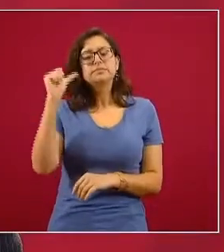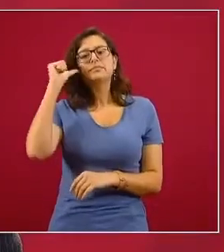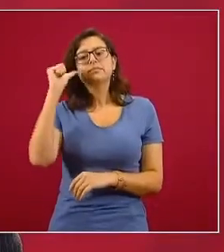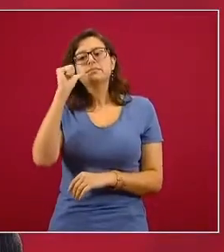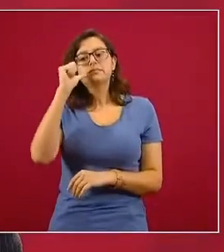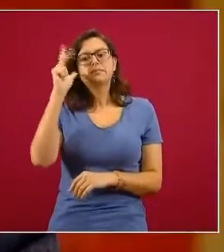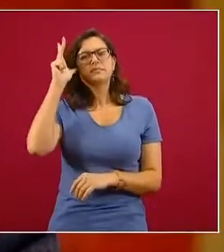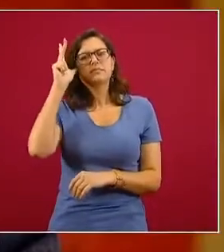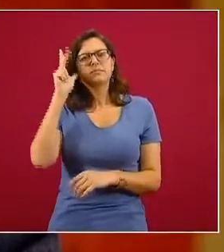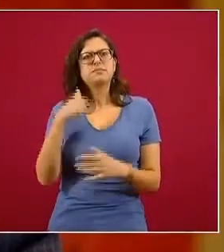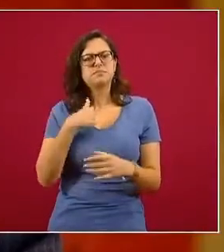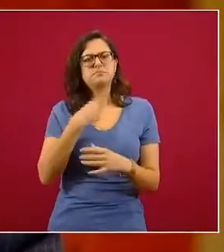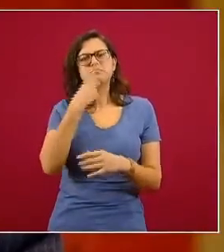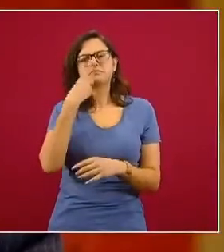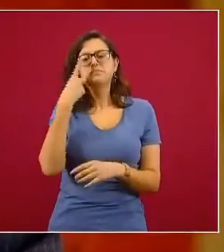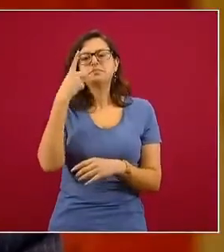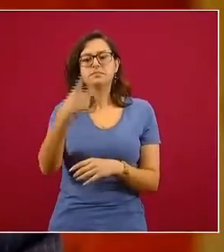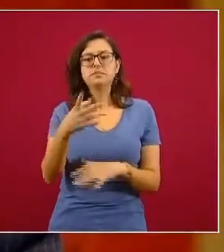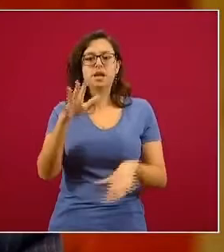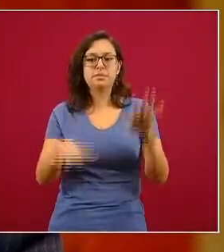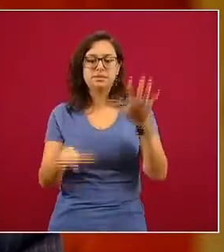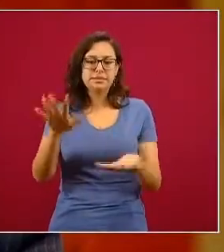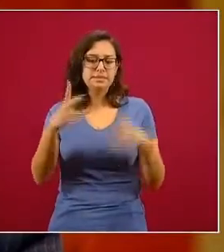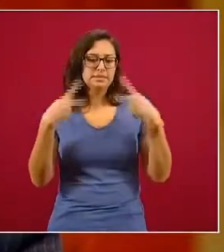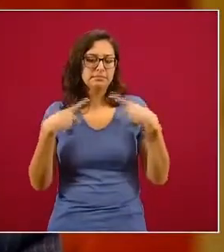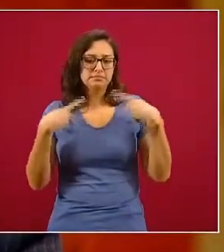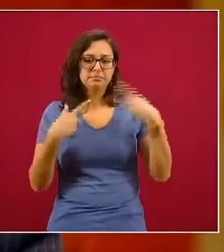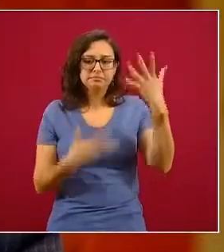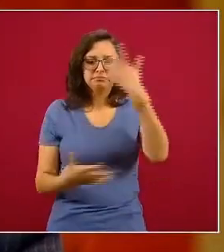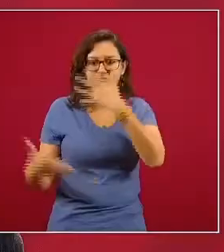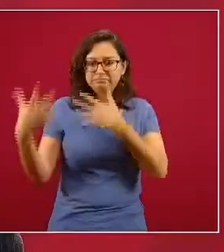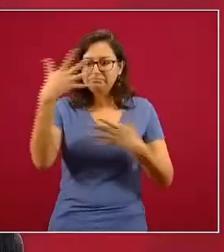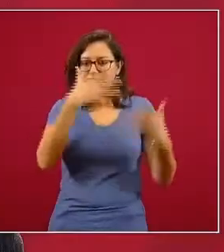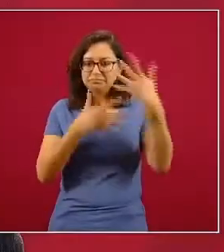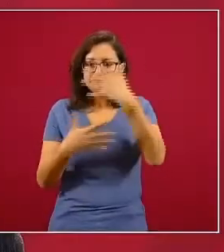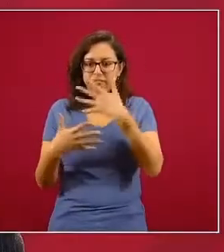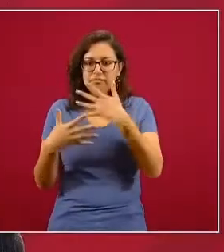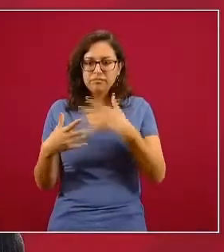anteayer, dada la confusión que a veces propician quienes